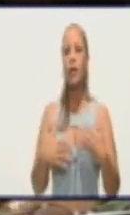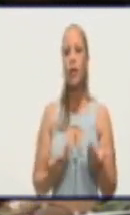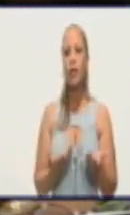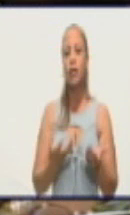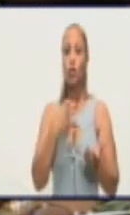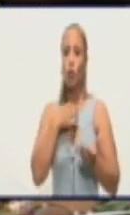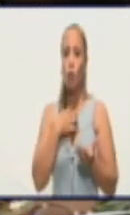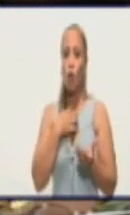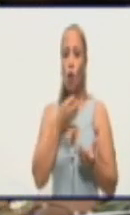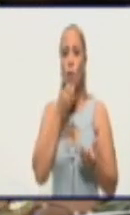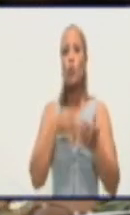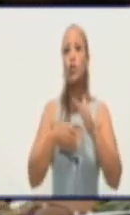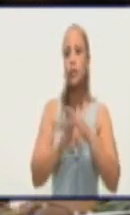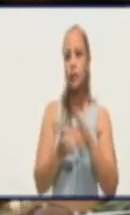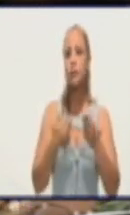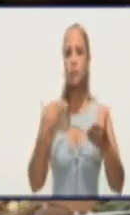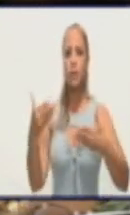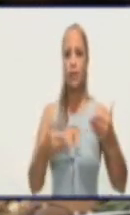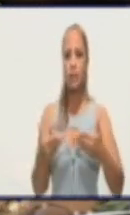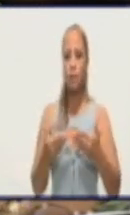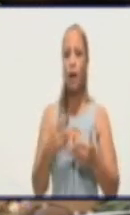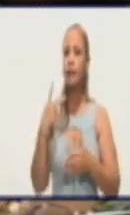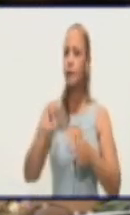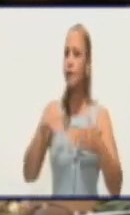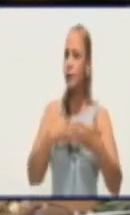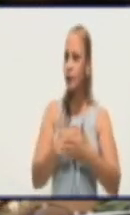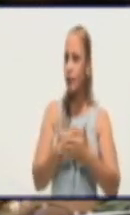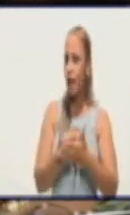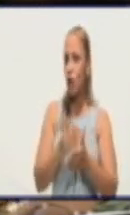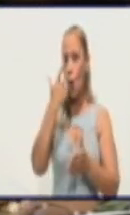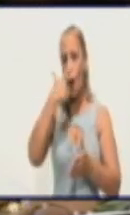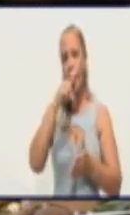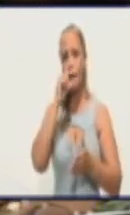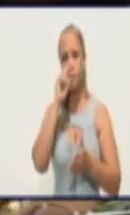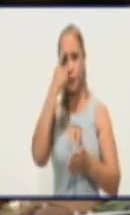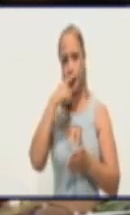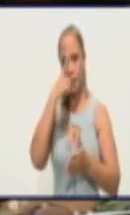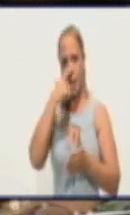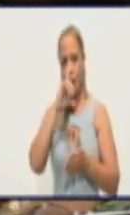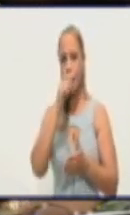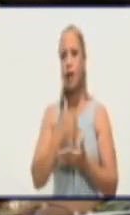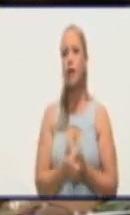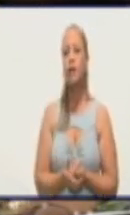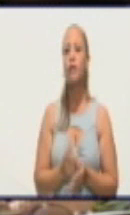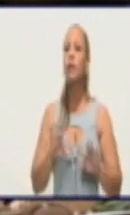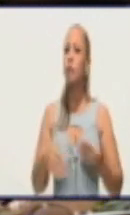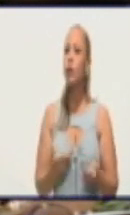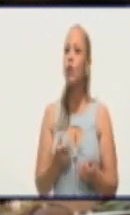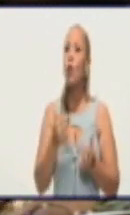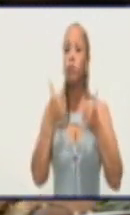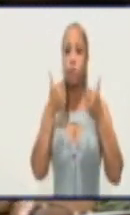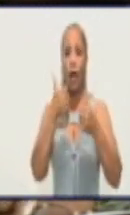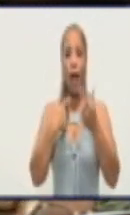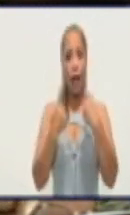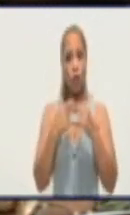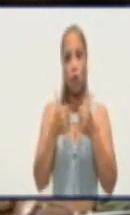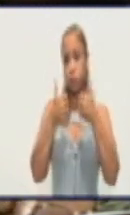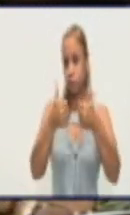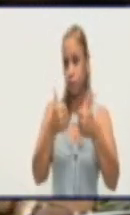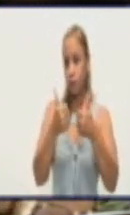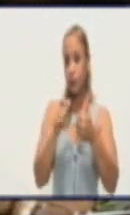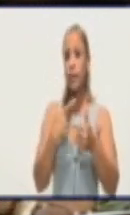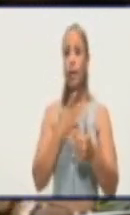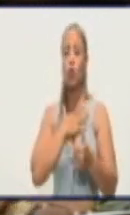de participar en el ensayo clínico Abdala, lo cual deja un saldo muy positivo en